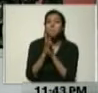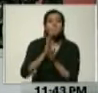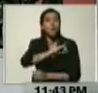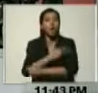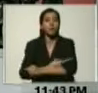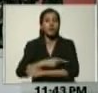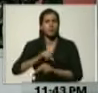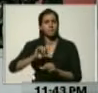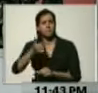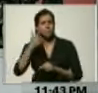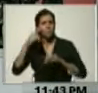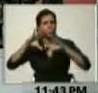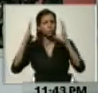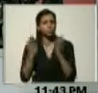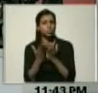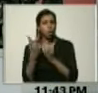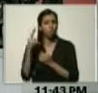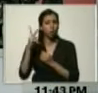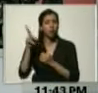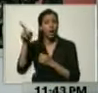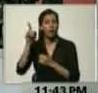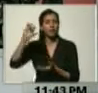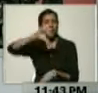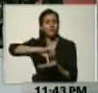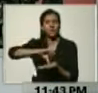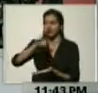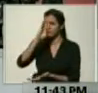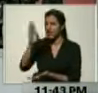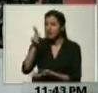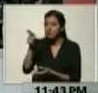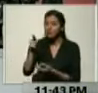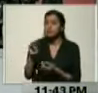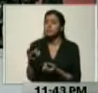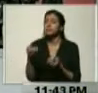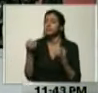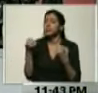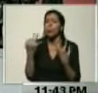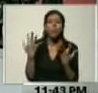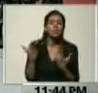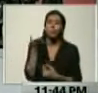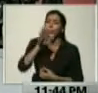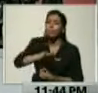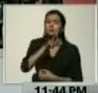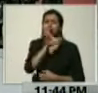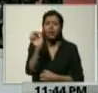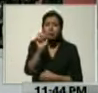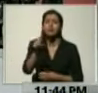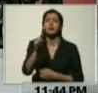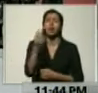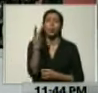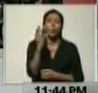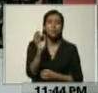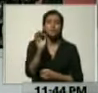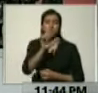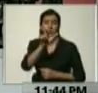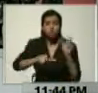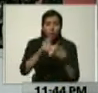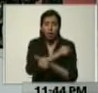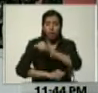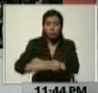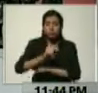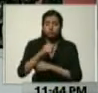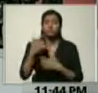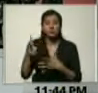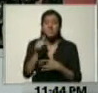mundo observamos dos ataques terroristas, uno en Bruselas, Bélgica, que dejó como saldo más de 30 muertos y 240 personas heridas. Ese atentado lo asumió el